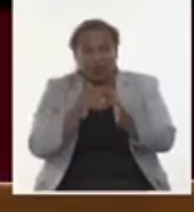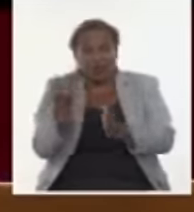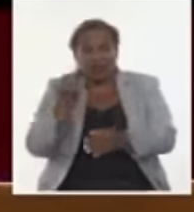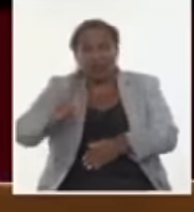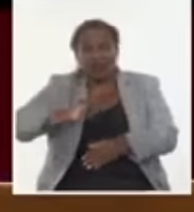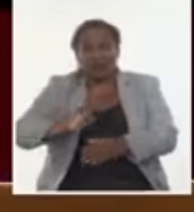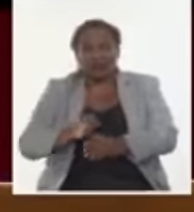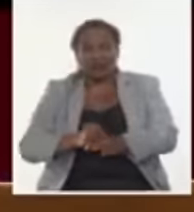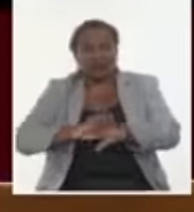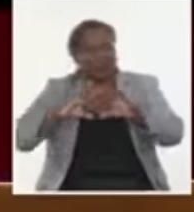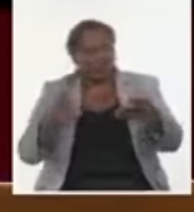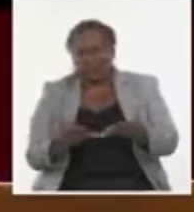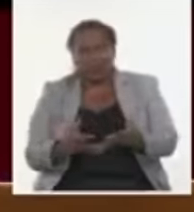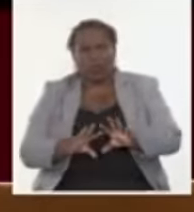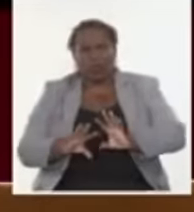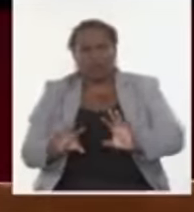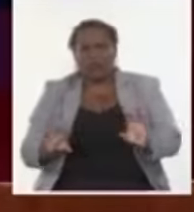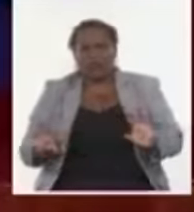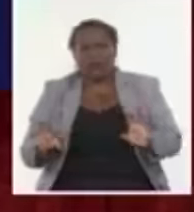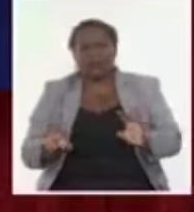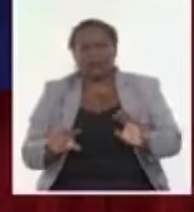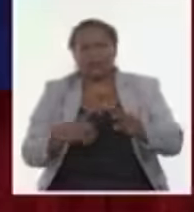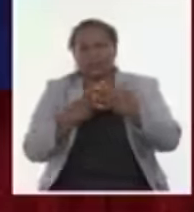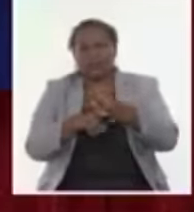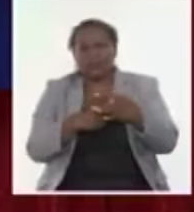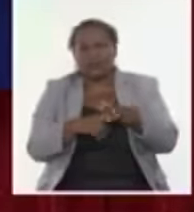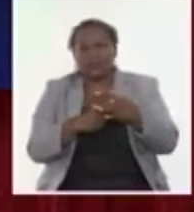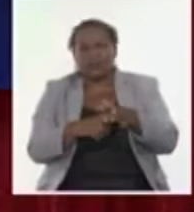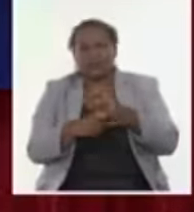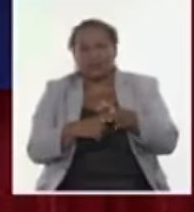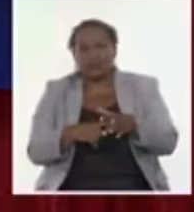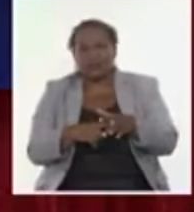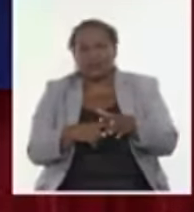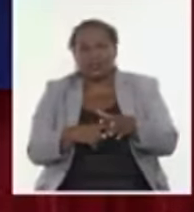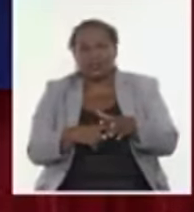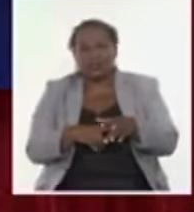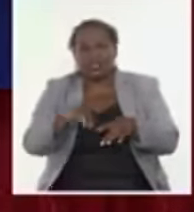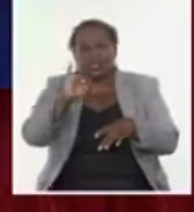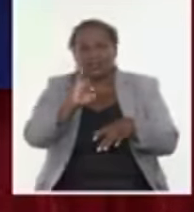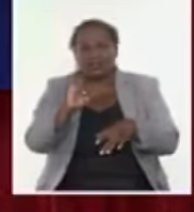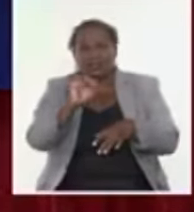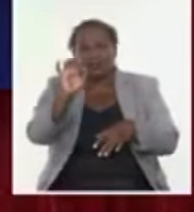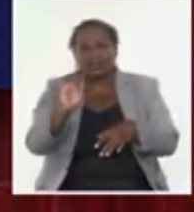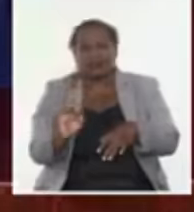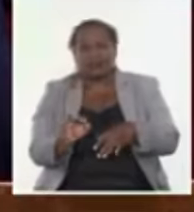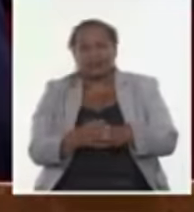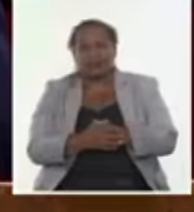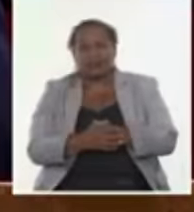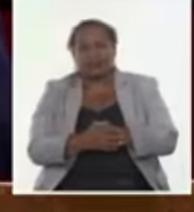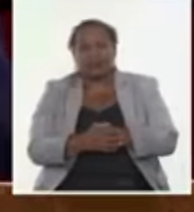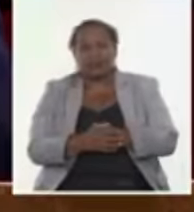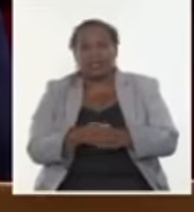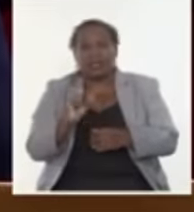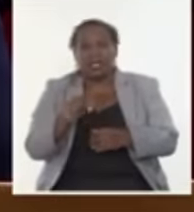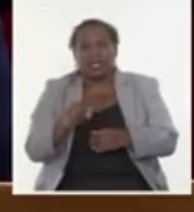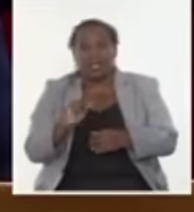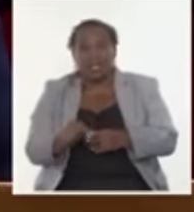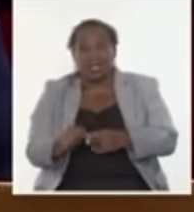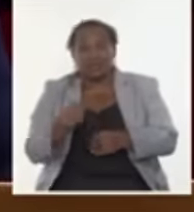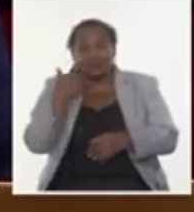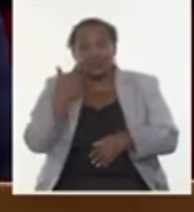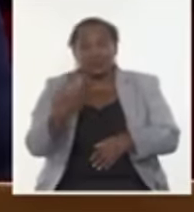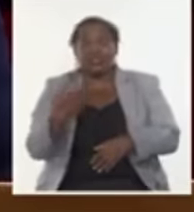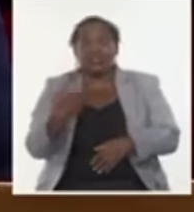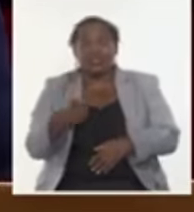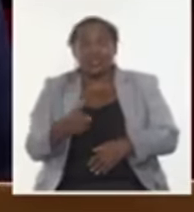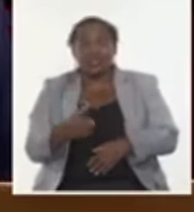todo tipo. De ellas resueltas, hasta ahora el 66%. Estos asuntos son de vital